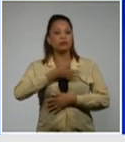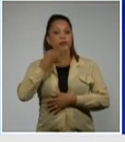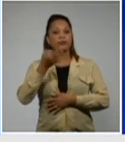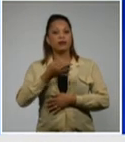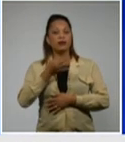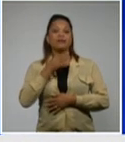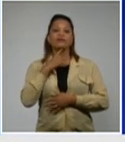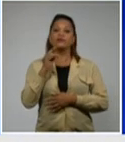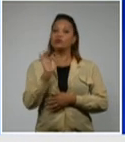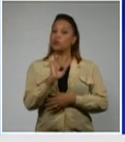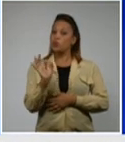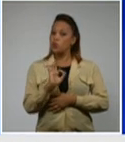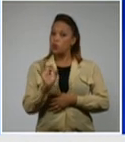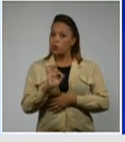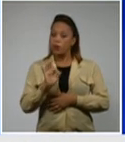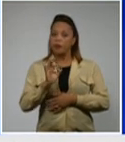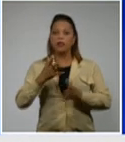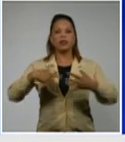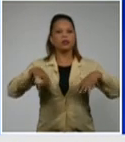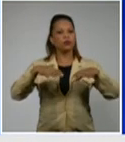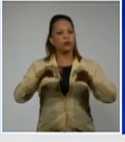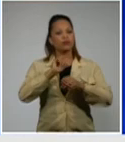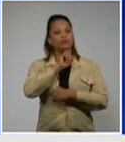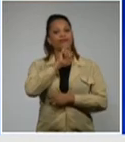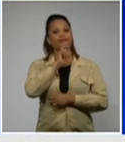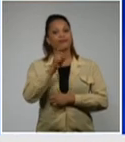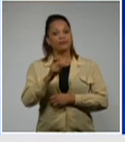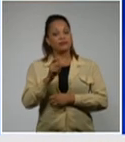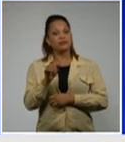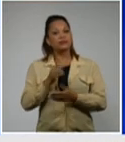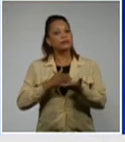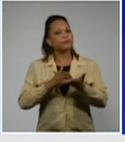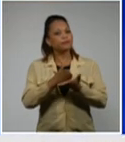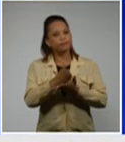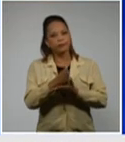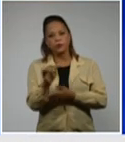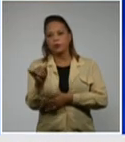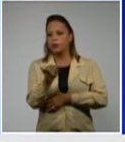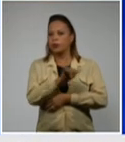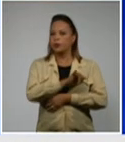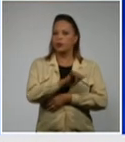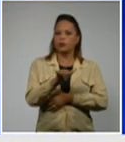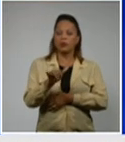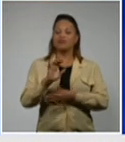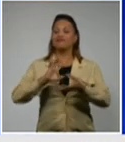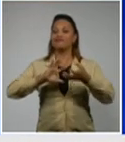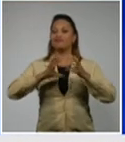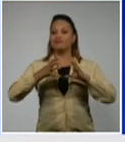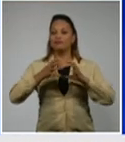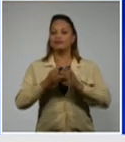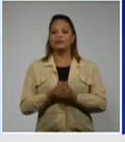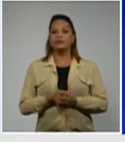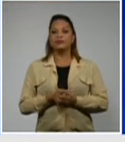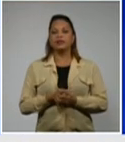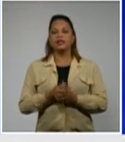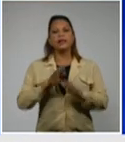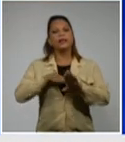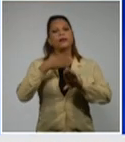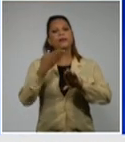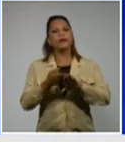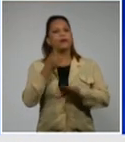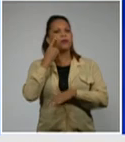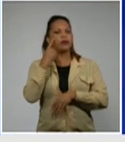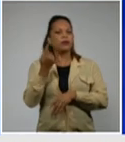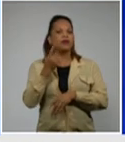la situación epidemiológica es muy compleja en nuestro país. Y después vamos a ver por